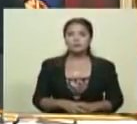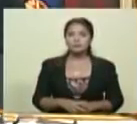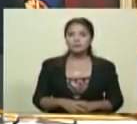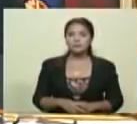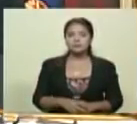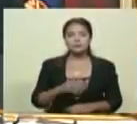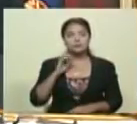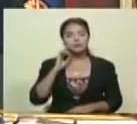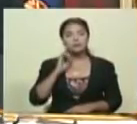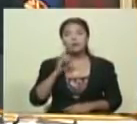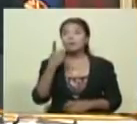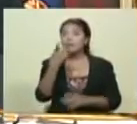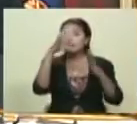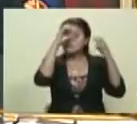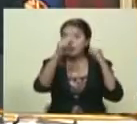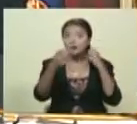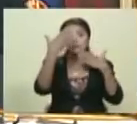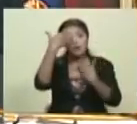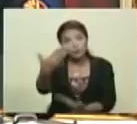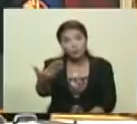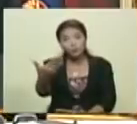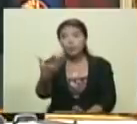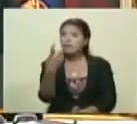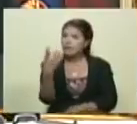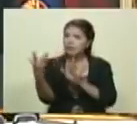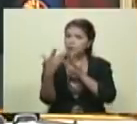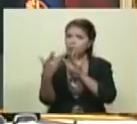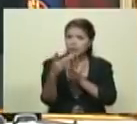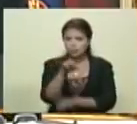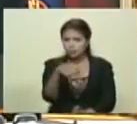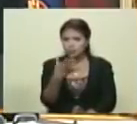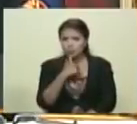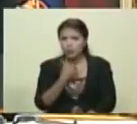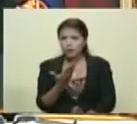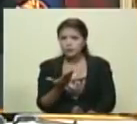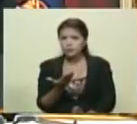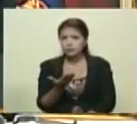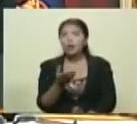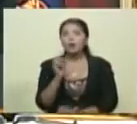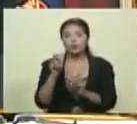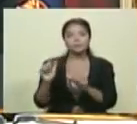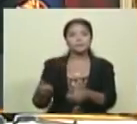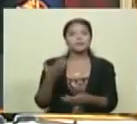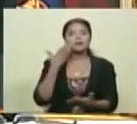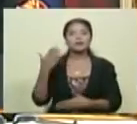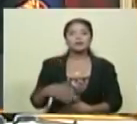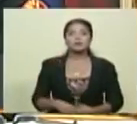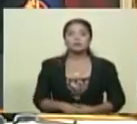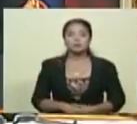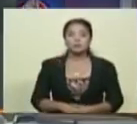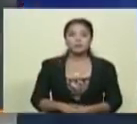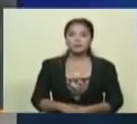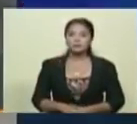Para poderles dar un saludo. ¿No vamos a tener contacto con las embajadas? Dale, pues.